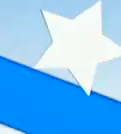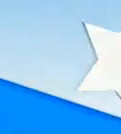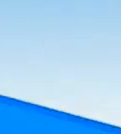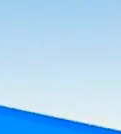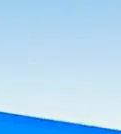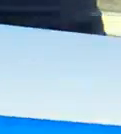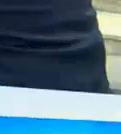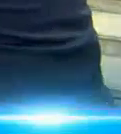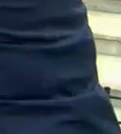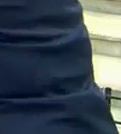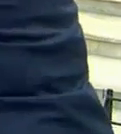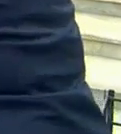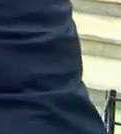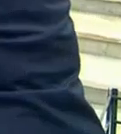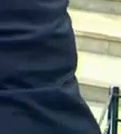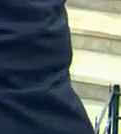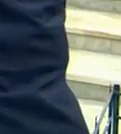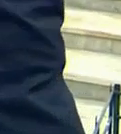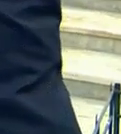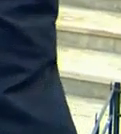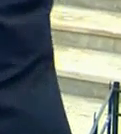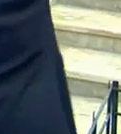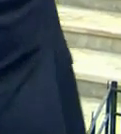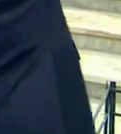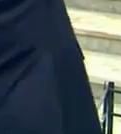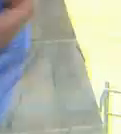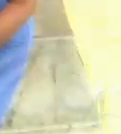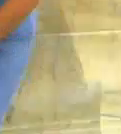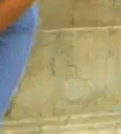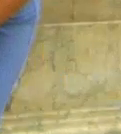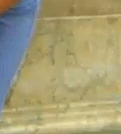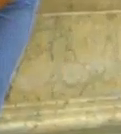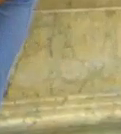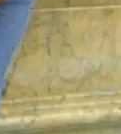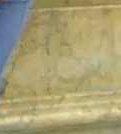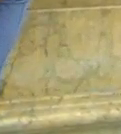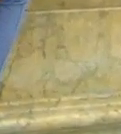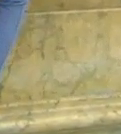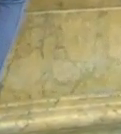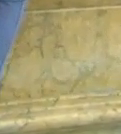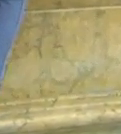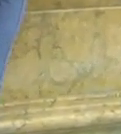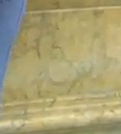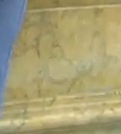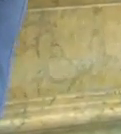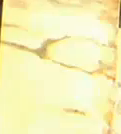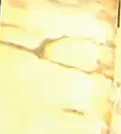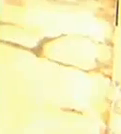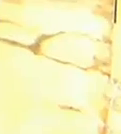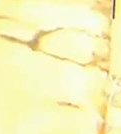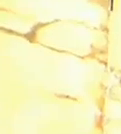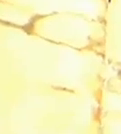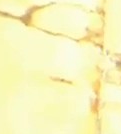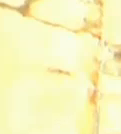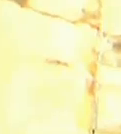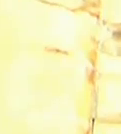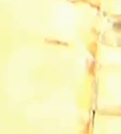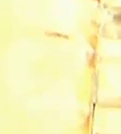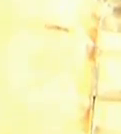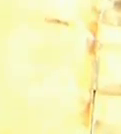Si a tus rubias y morenas que enloquecen de pasión, les palpita